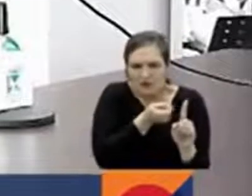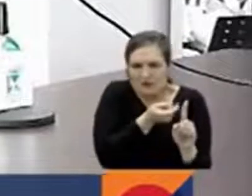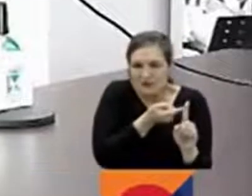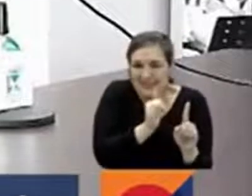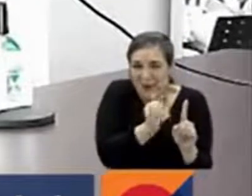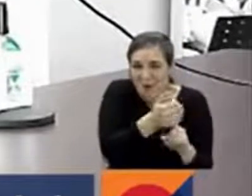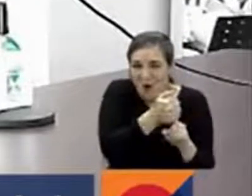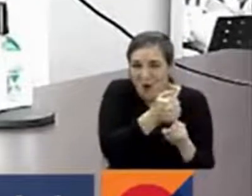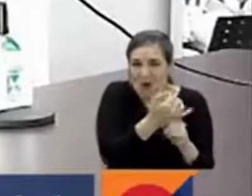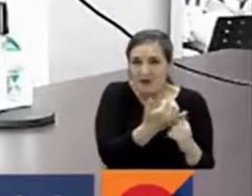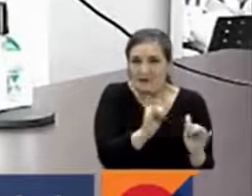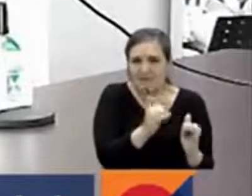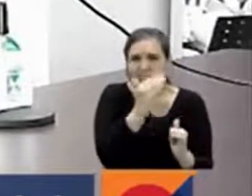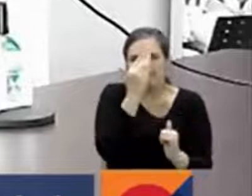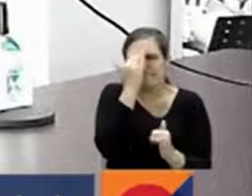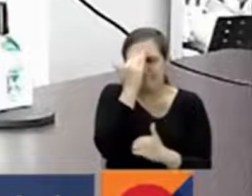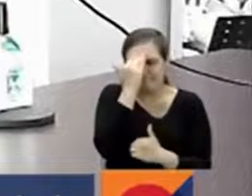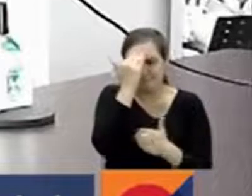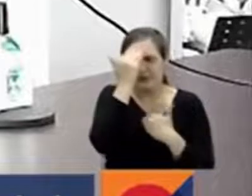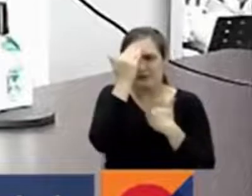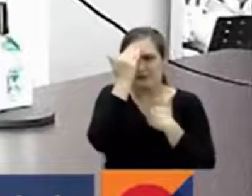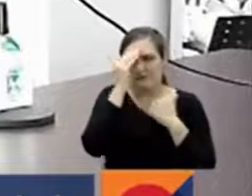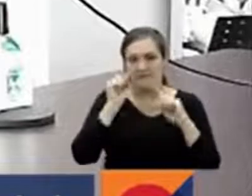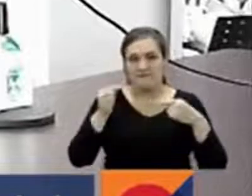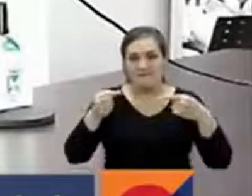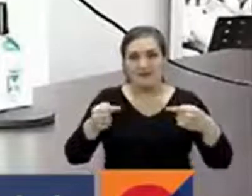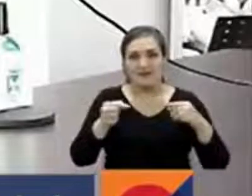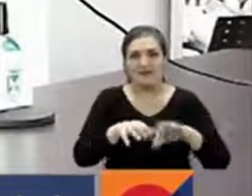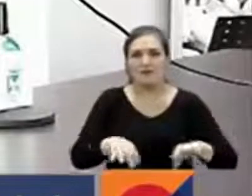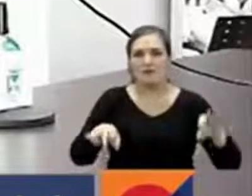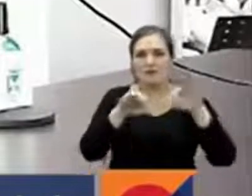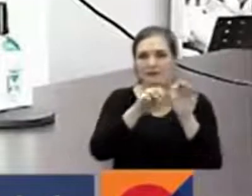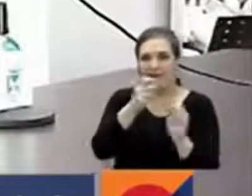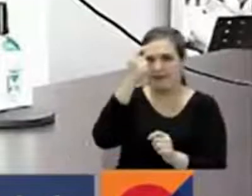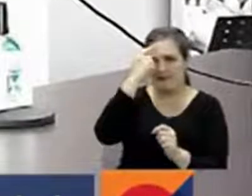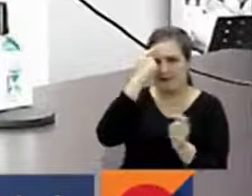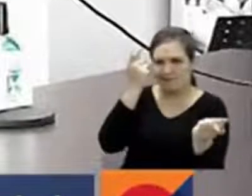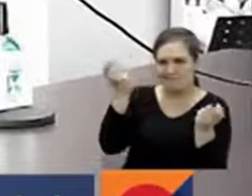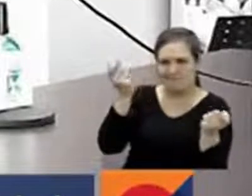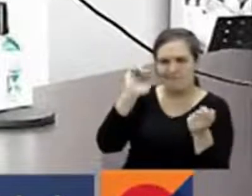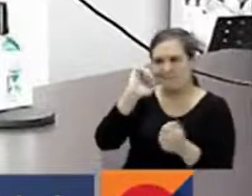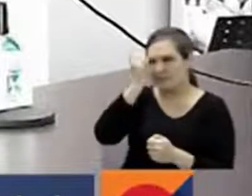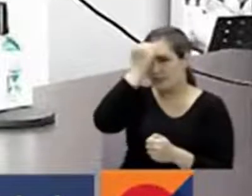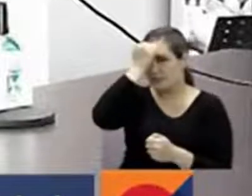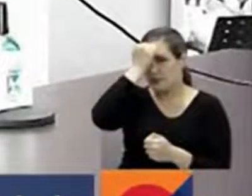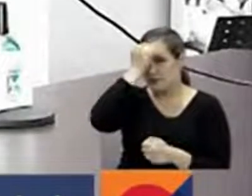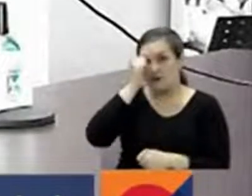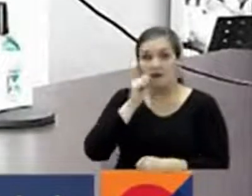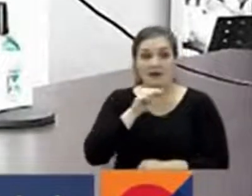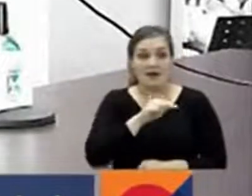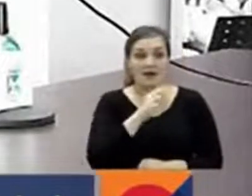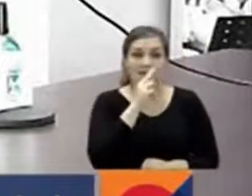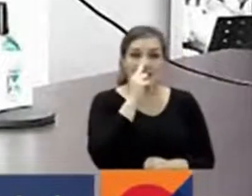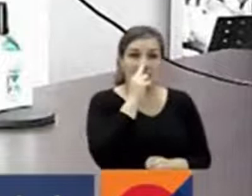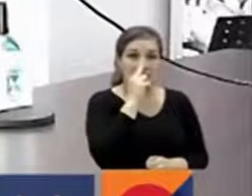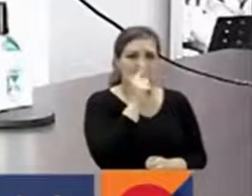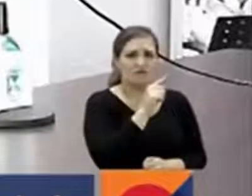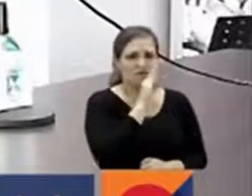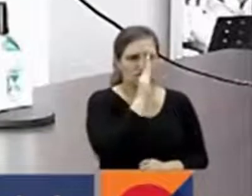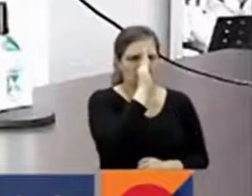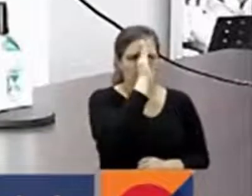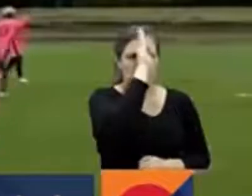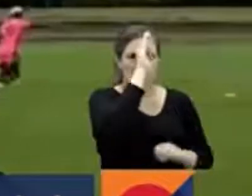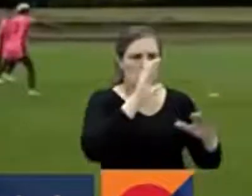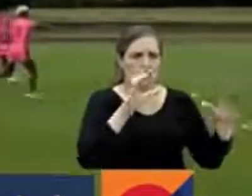las finales la inteligencia es fundamental. Nacional está acostumbrado a